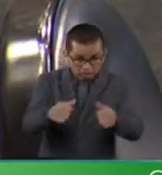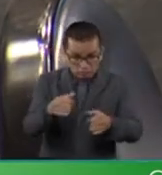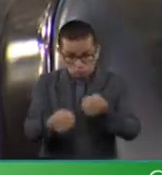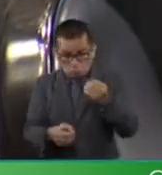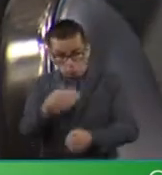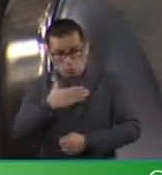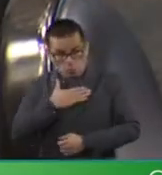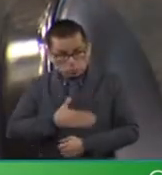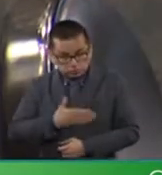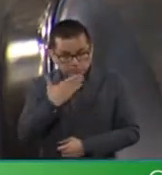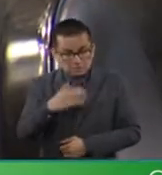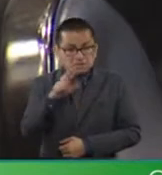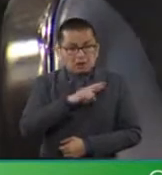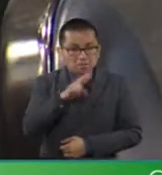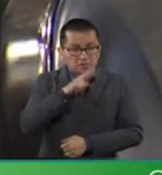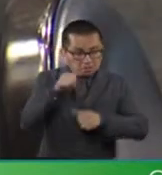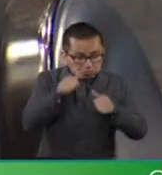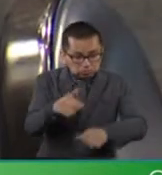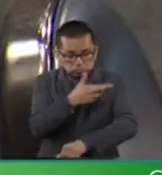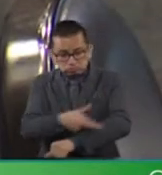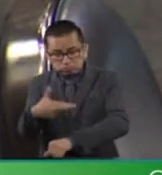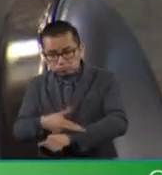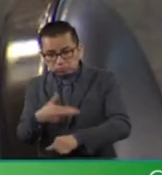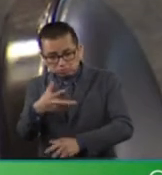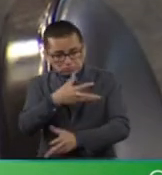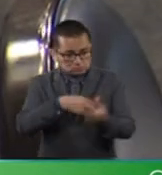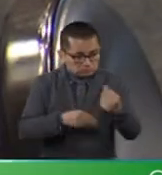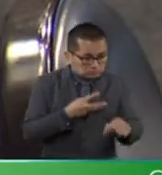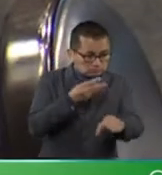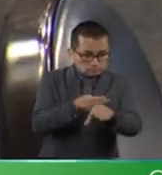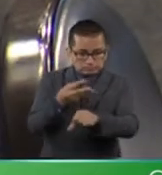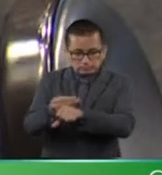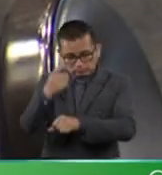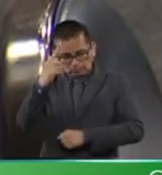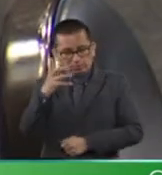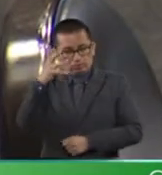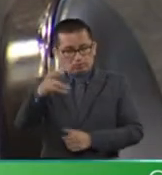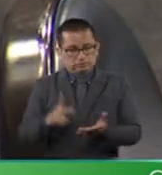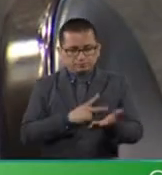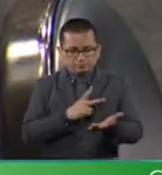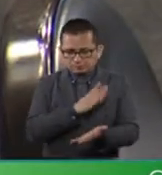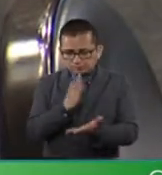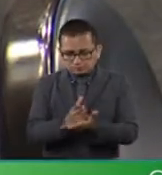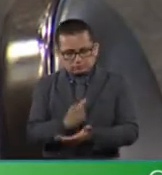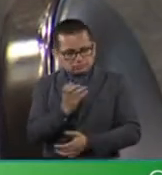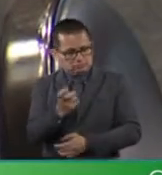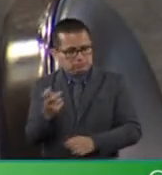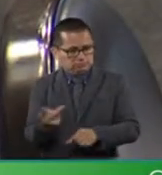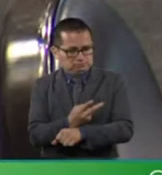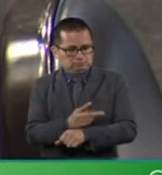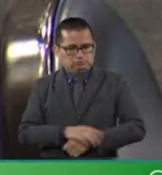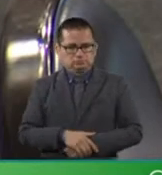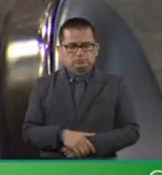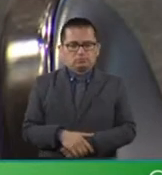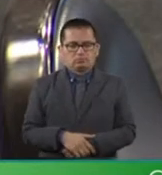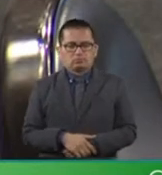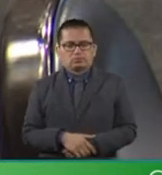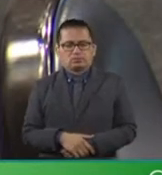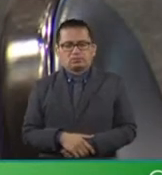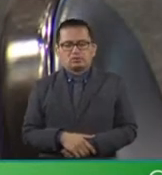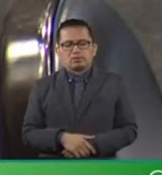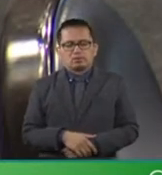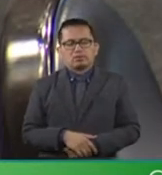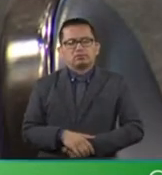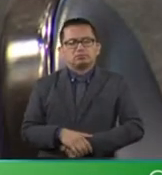repare el daño y se lleven a cabo medidas de no repetición efectivas. Hoy estamos frente a